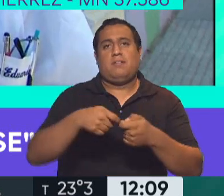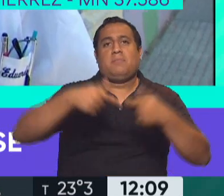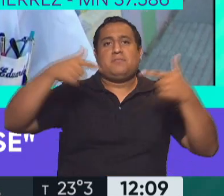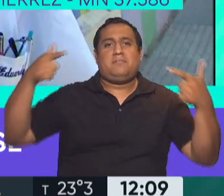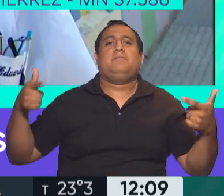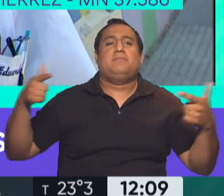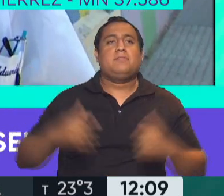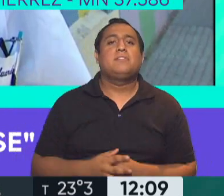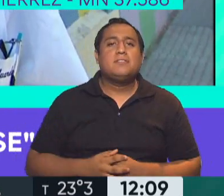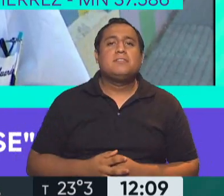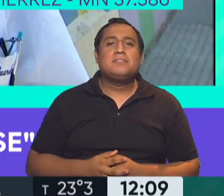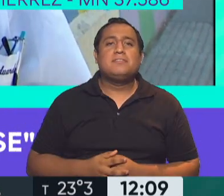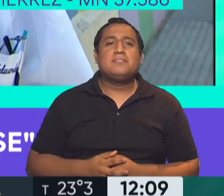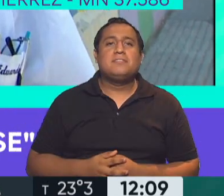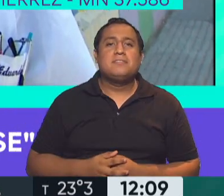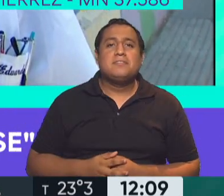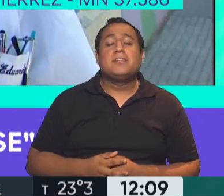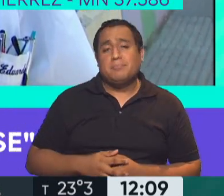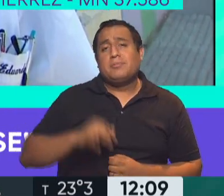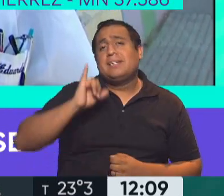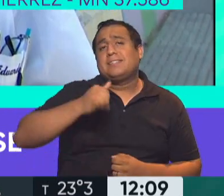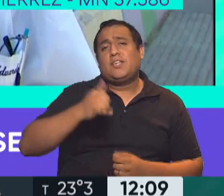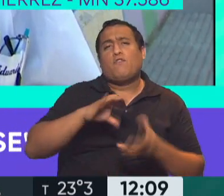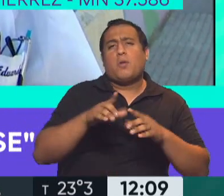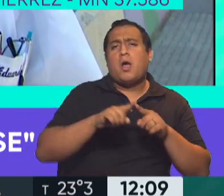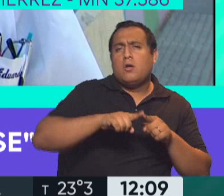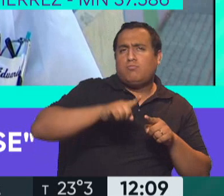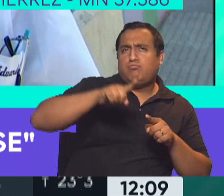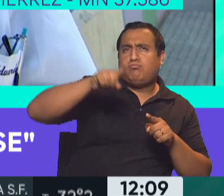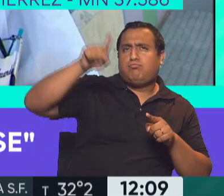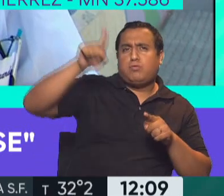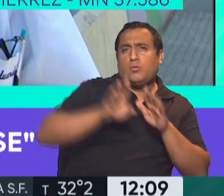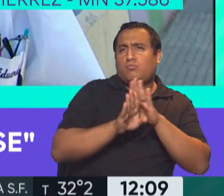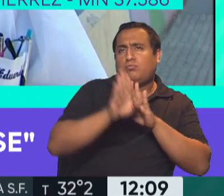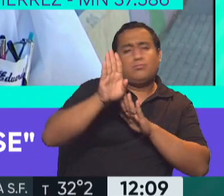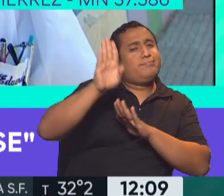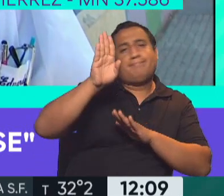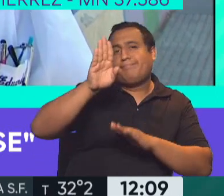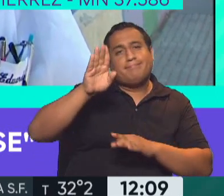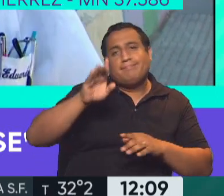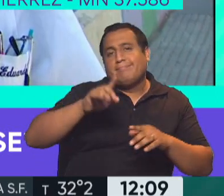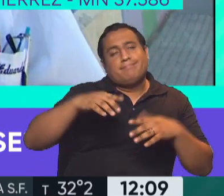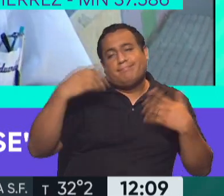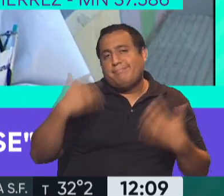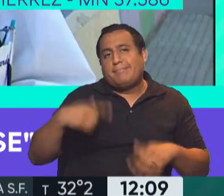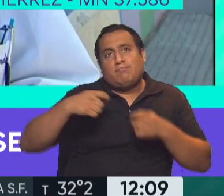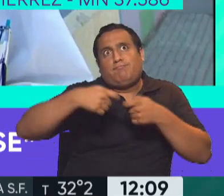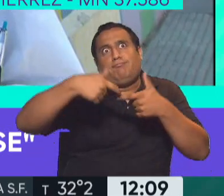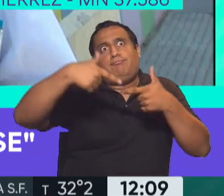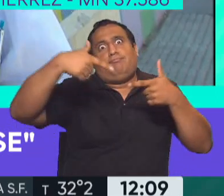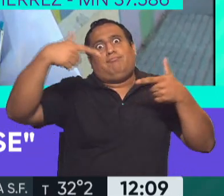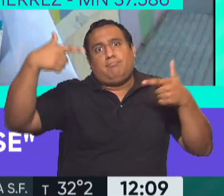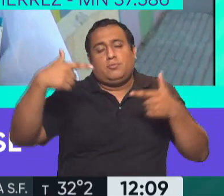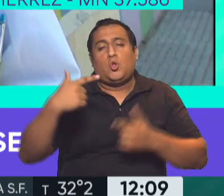casos porque estamos en la curva empinada completa, parece una línea recta, diríamos, y esto nos va a durar 2 o